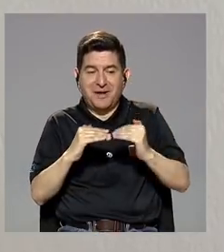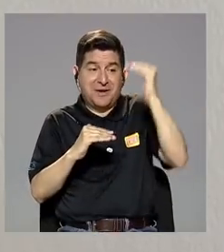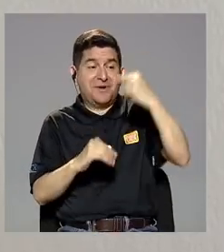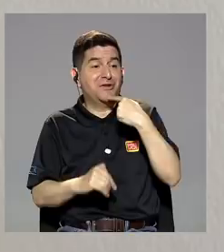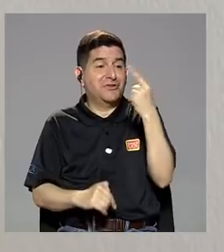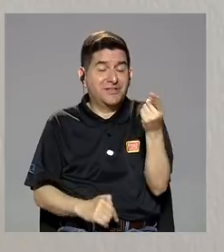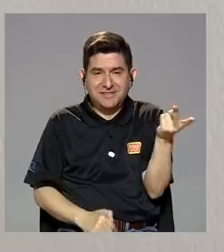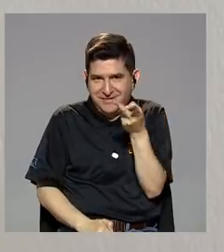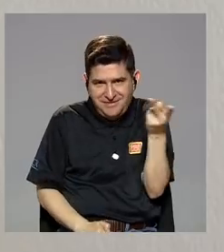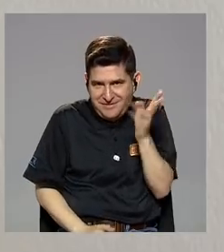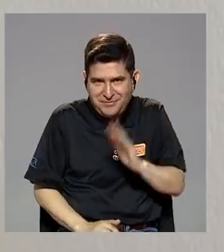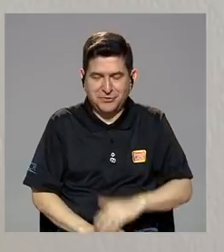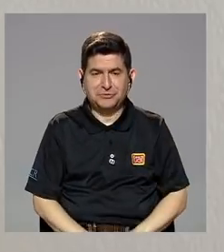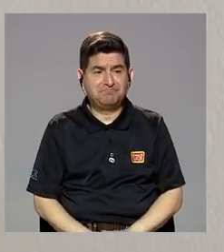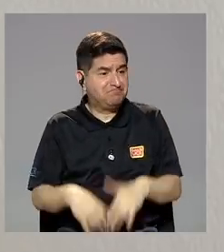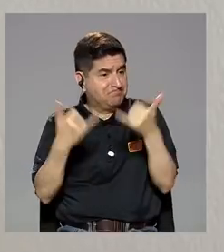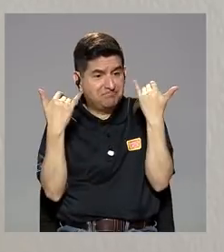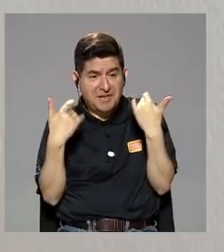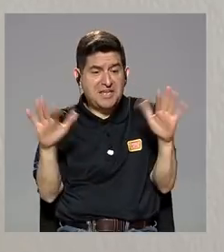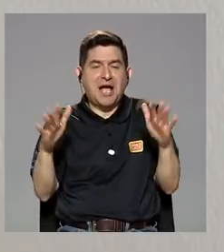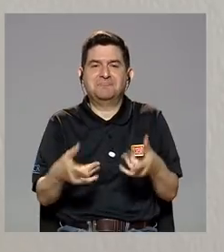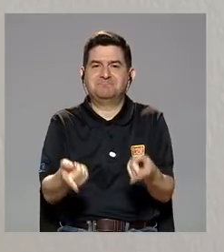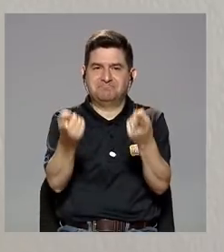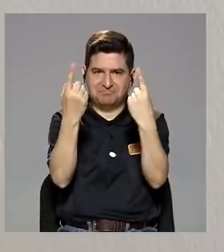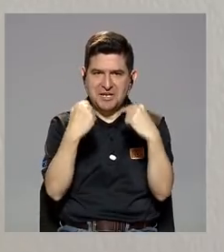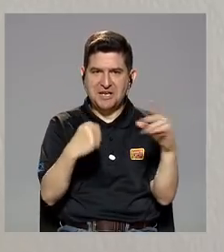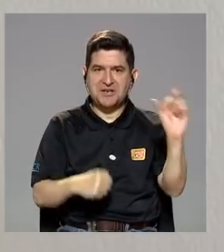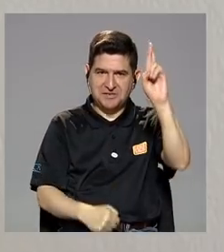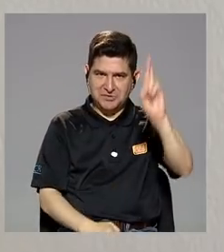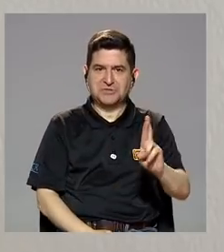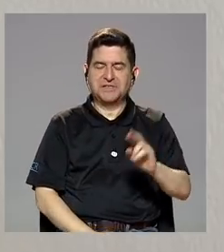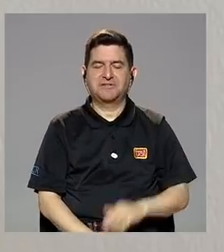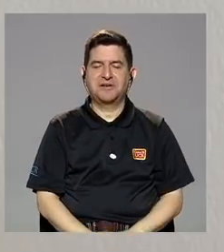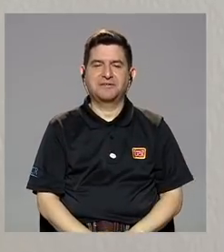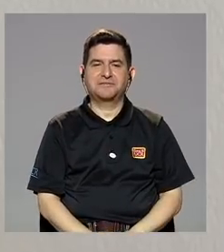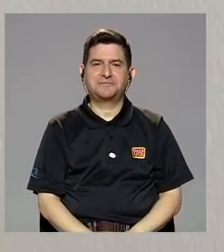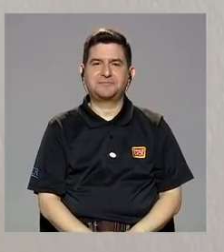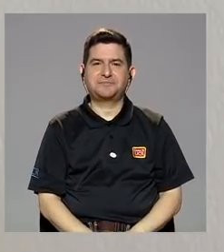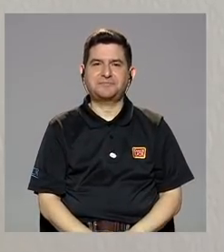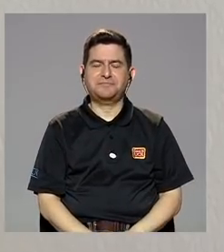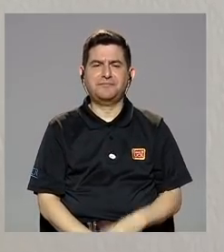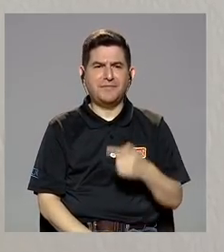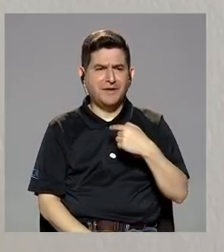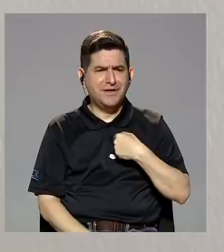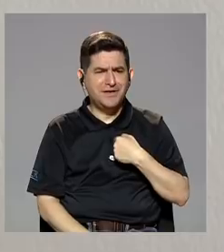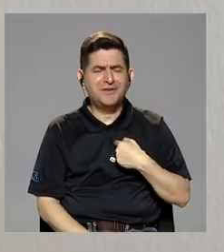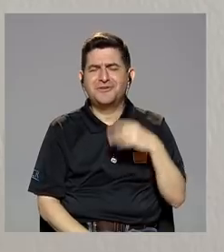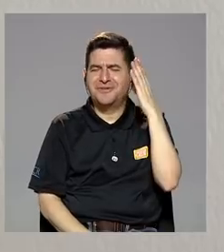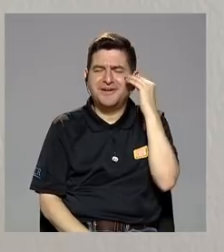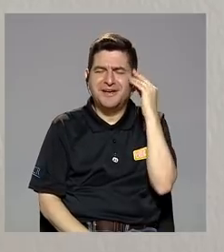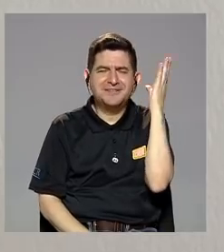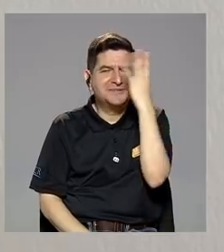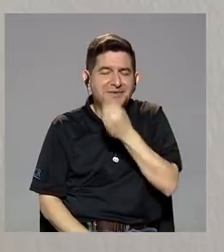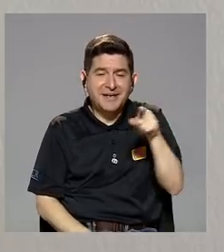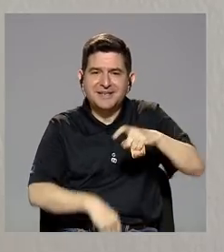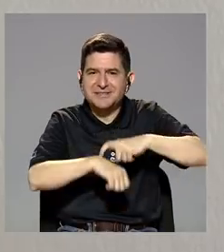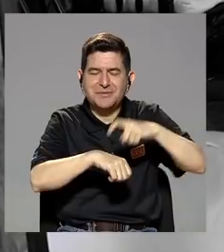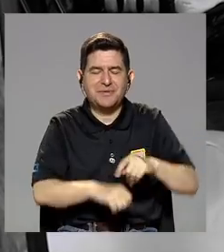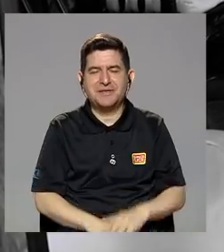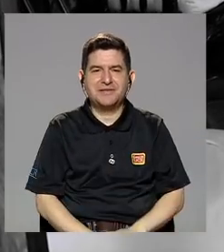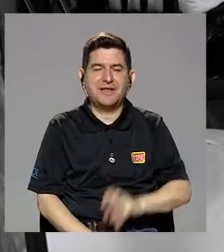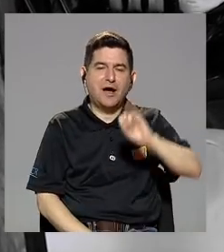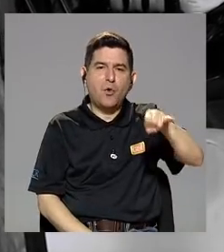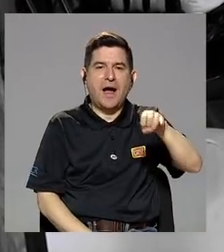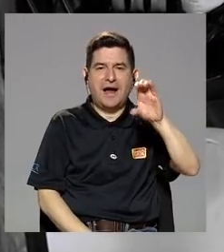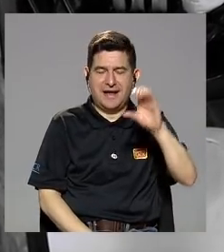y ya vengamos a costa rica y vengo a costa rica hice una media está muy linda porque en esa época juanca